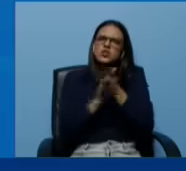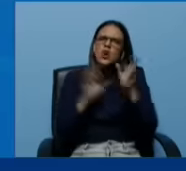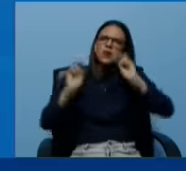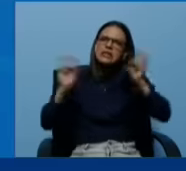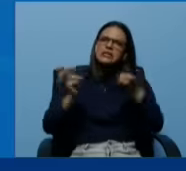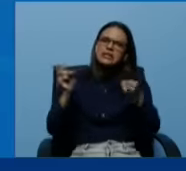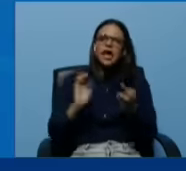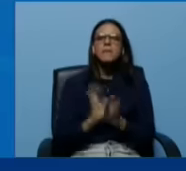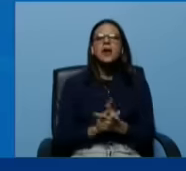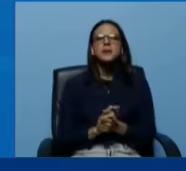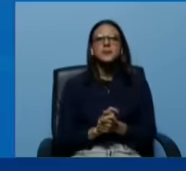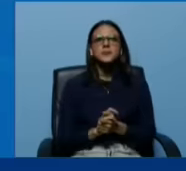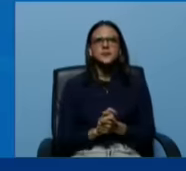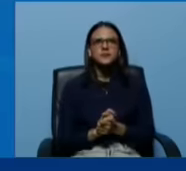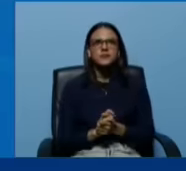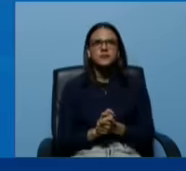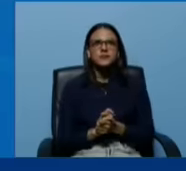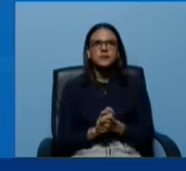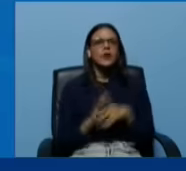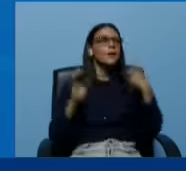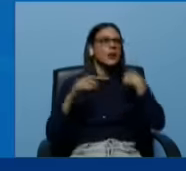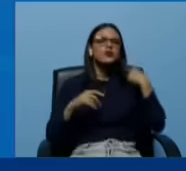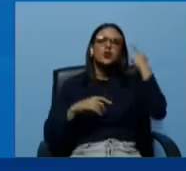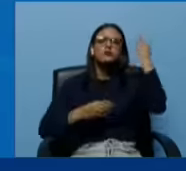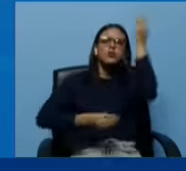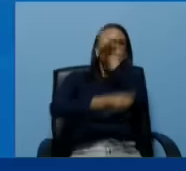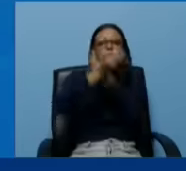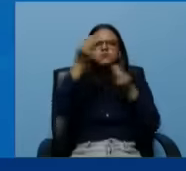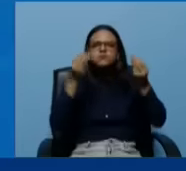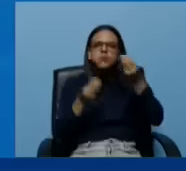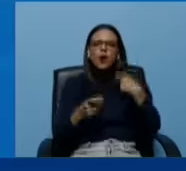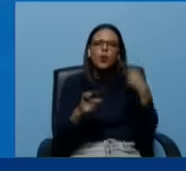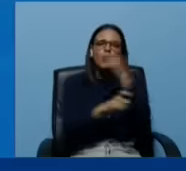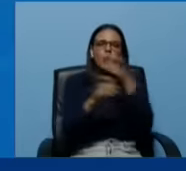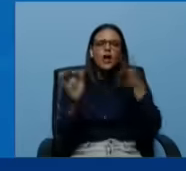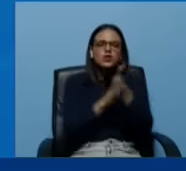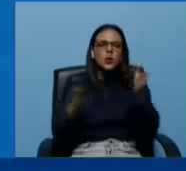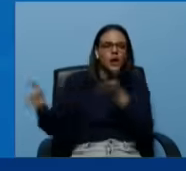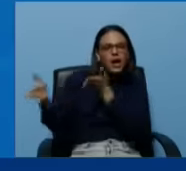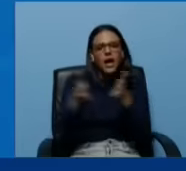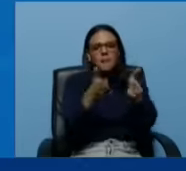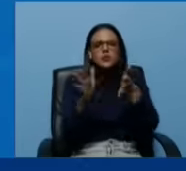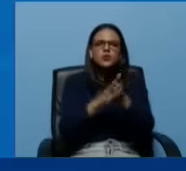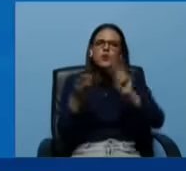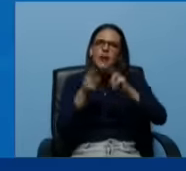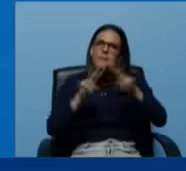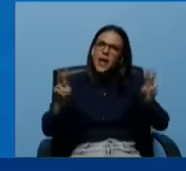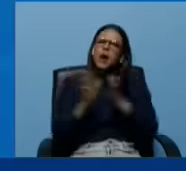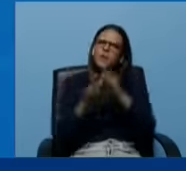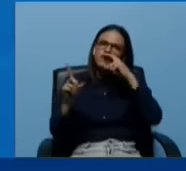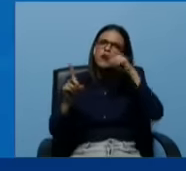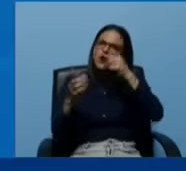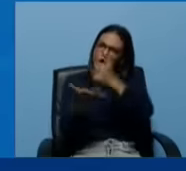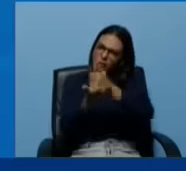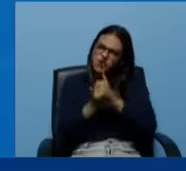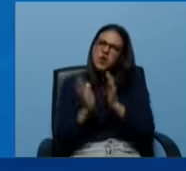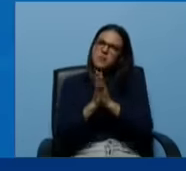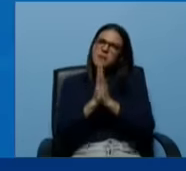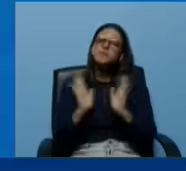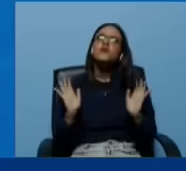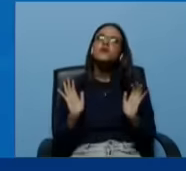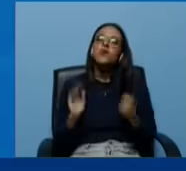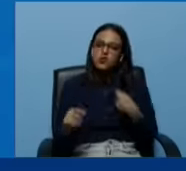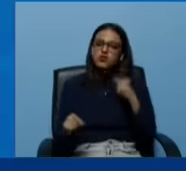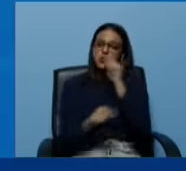decía. Para despejar el camino de la paz. Ayúdeme, Nicolás. Yo le decía, lo que